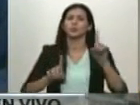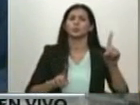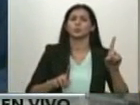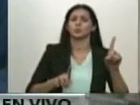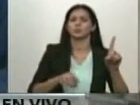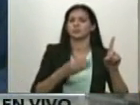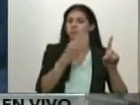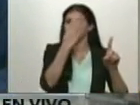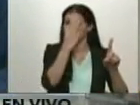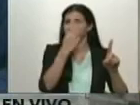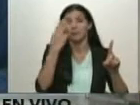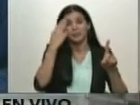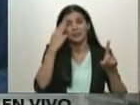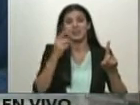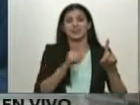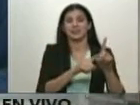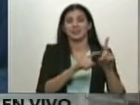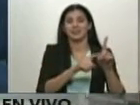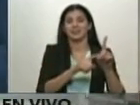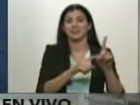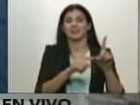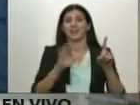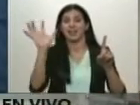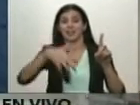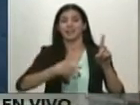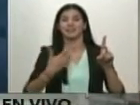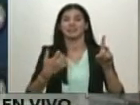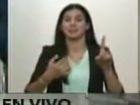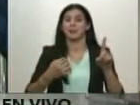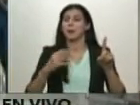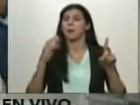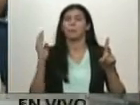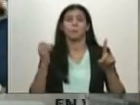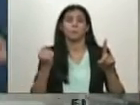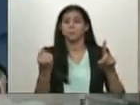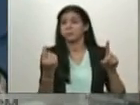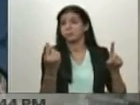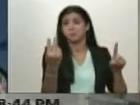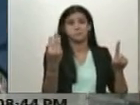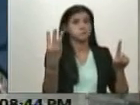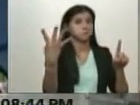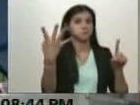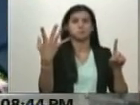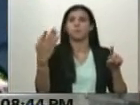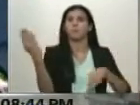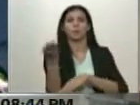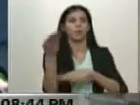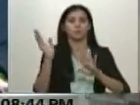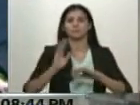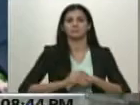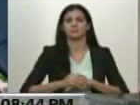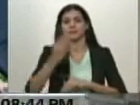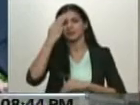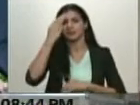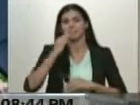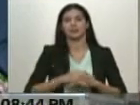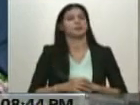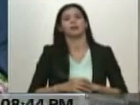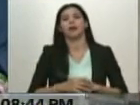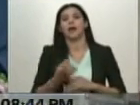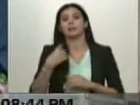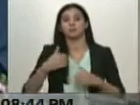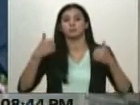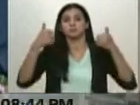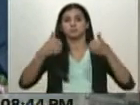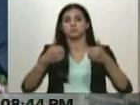Y los Tigres de Aragua sacaron las garras de Fellini, 4-4, y luego los dejaron en el campo. Y ayer empataron